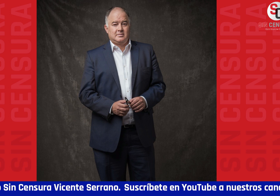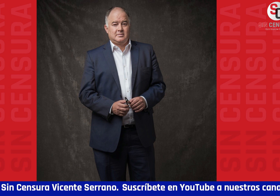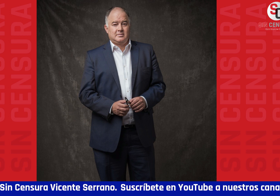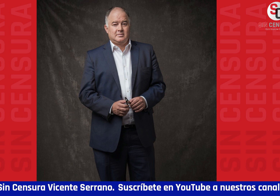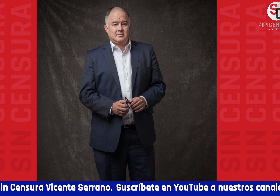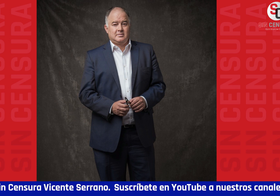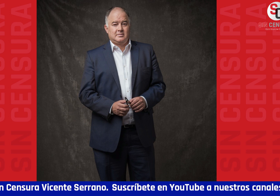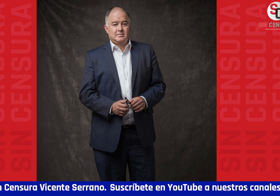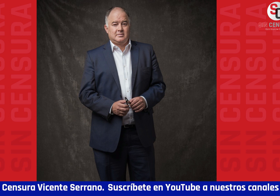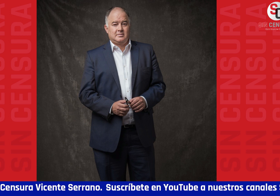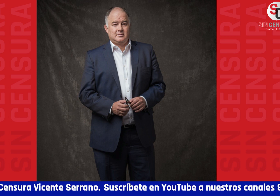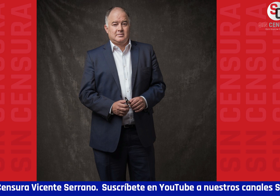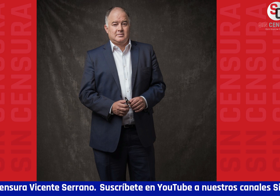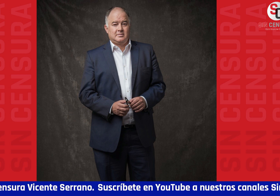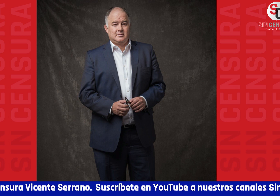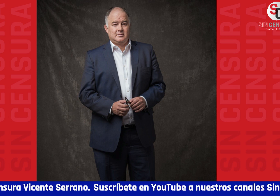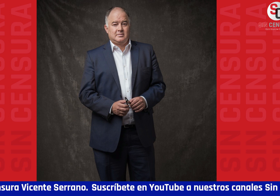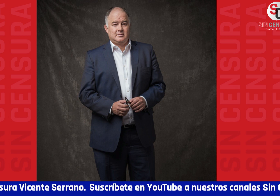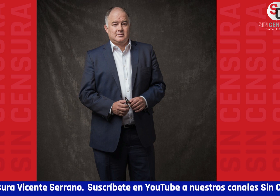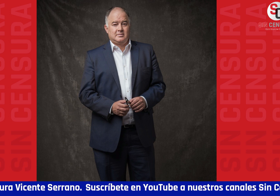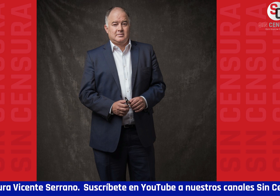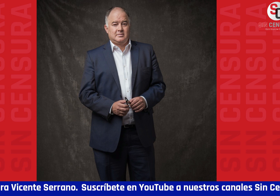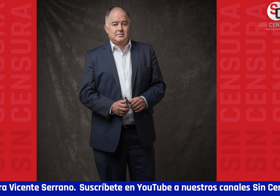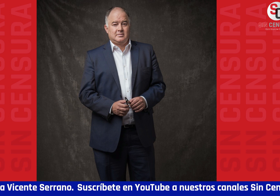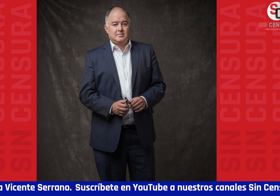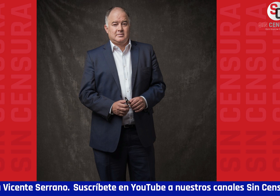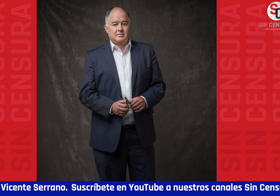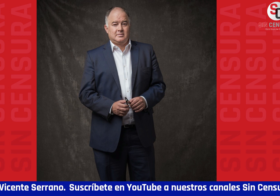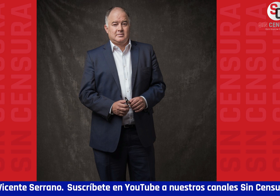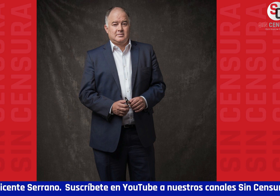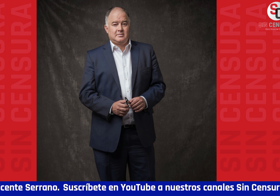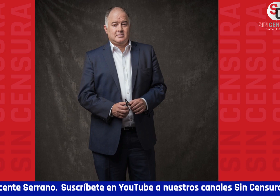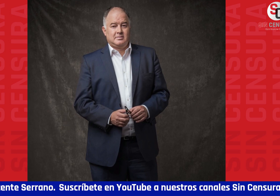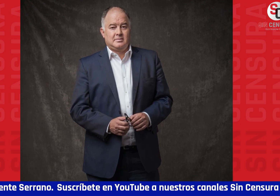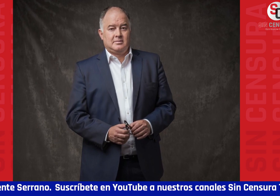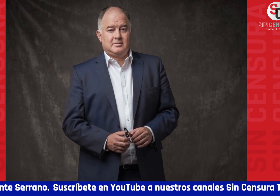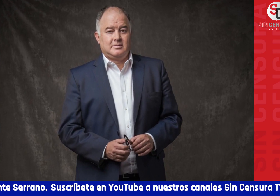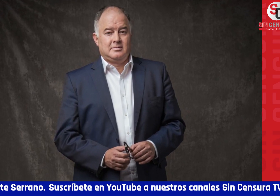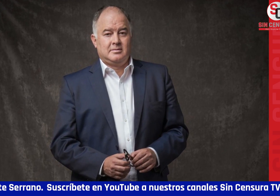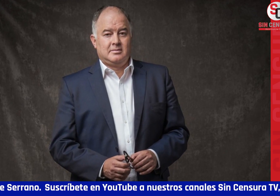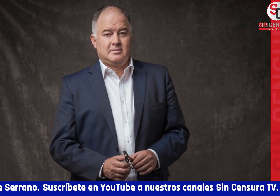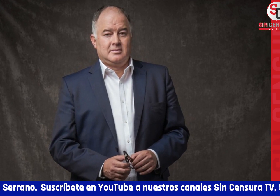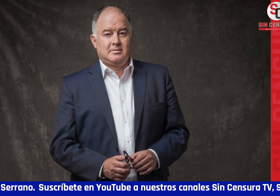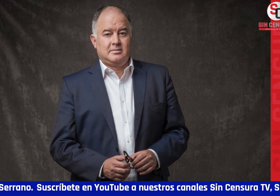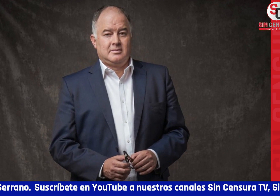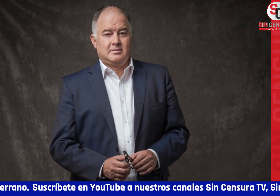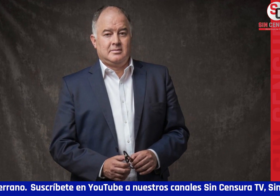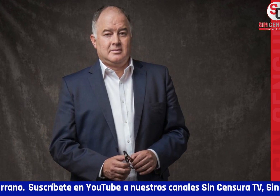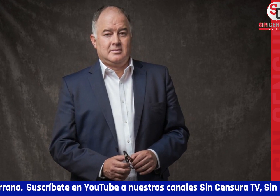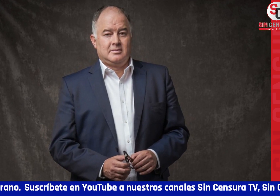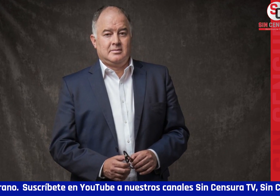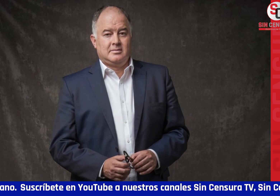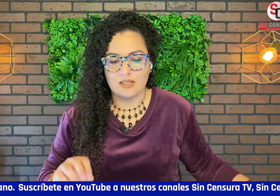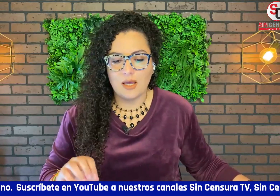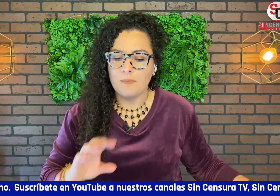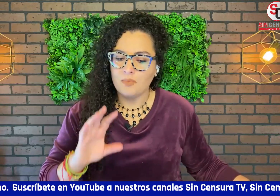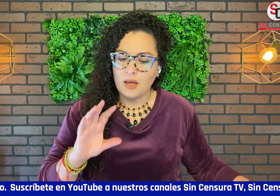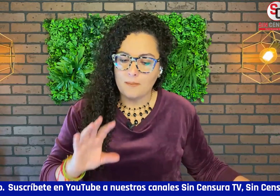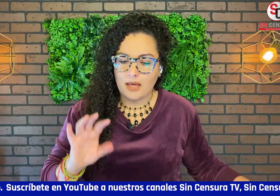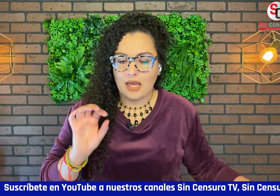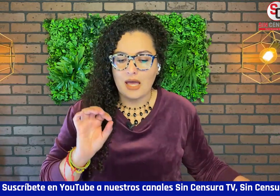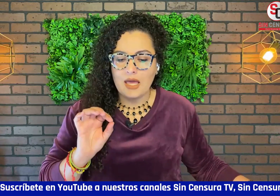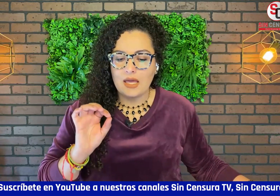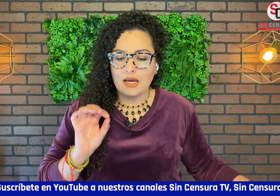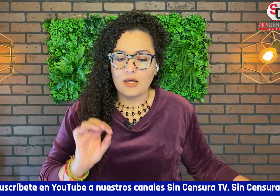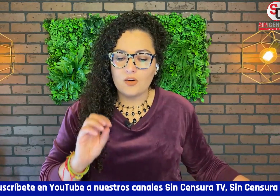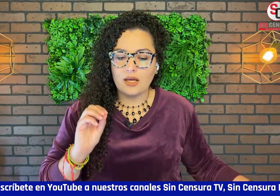abajo firmantes han incurrido en la pésima práctica de poner gente que ni siquiera quería estar en el desplegado, o sea, falsificar firmas. Así que,